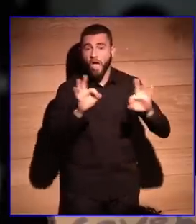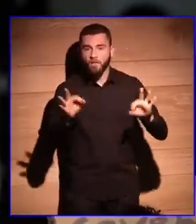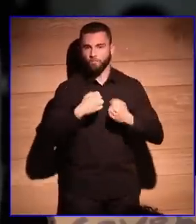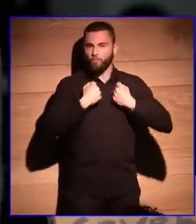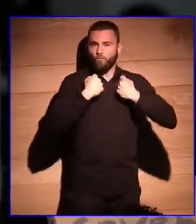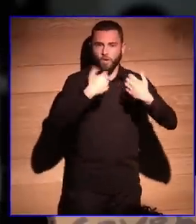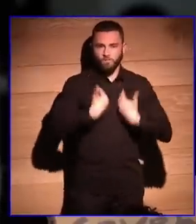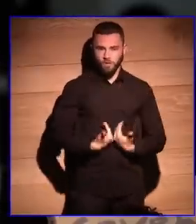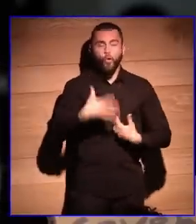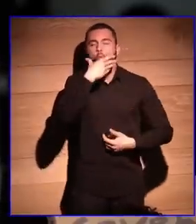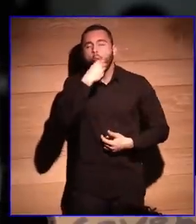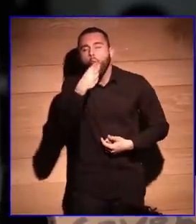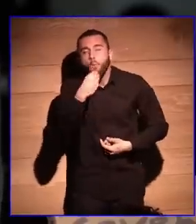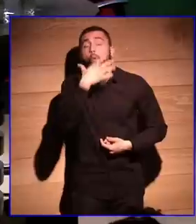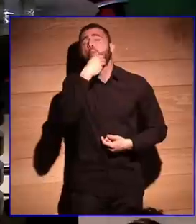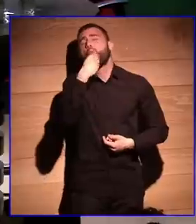Pero el muy malvado, guapo, guapísimo.